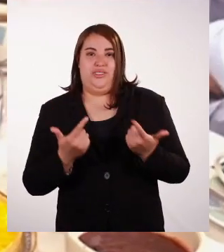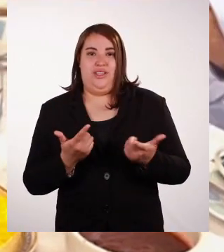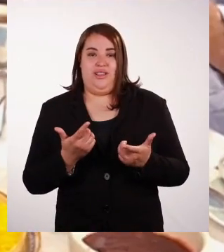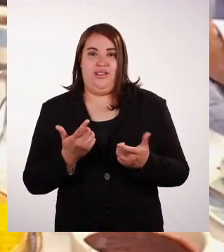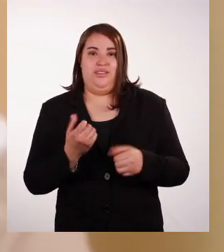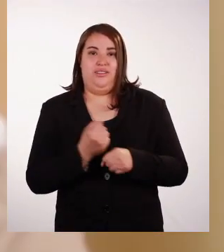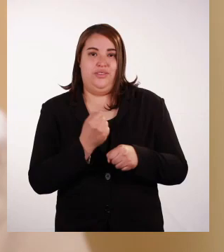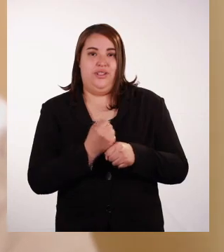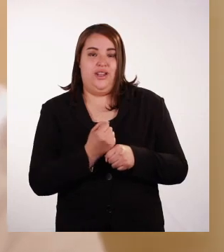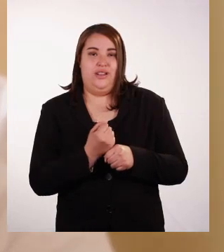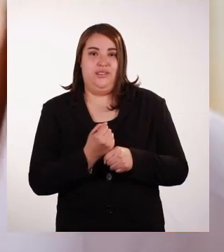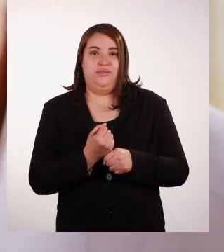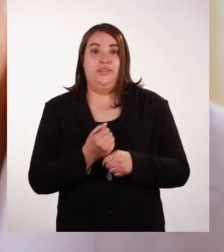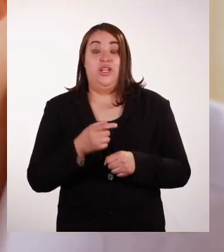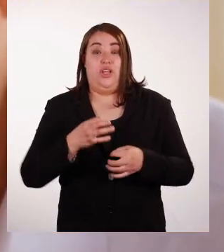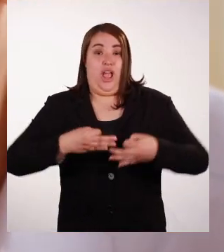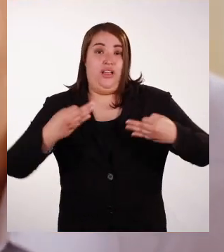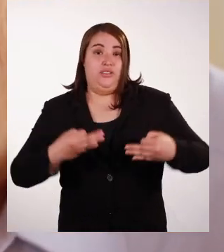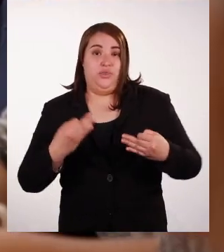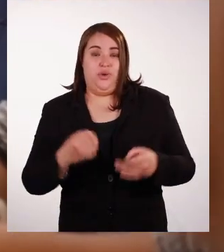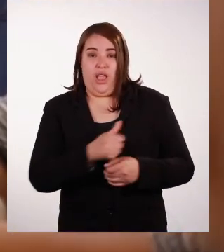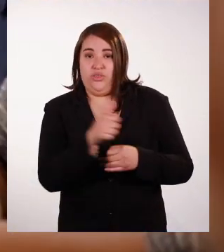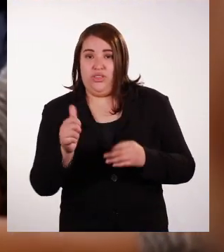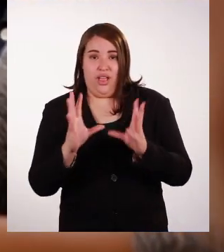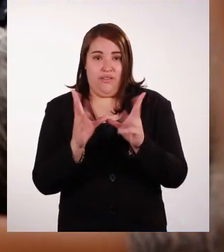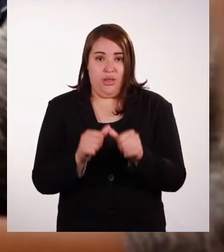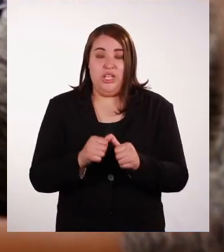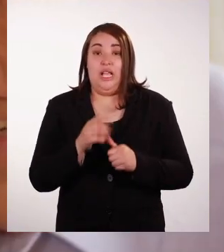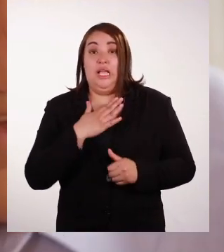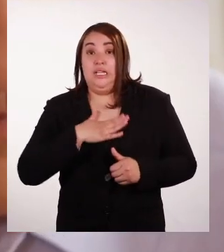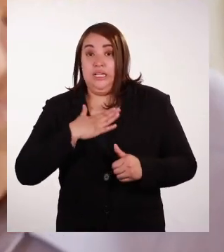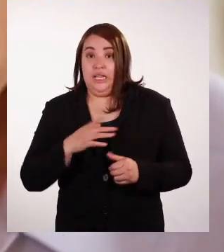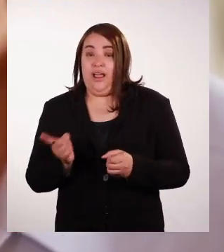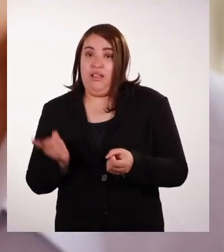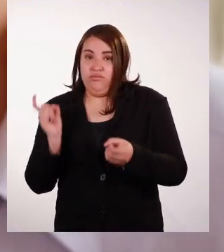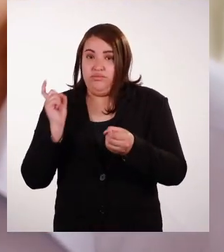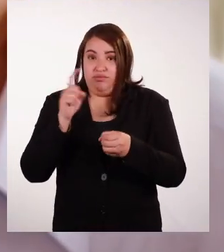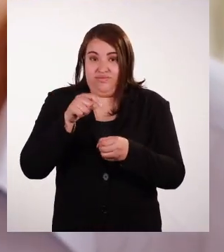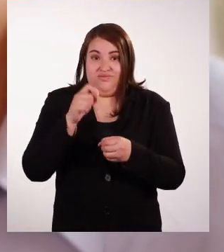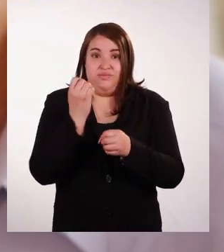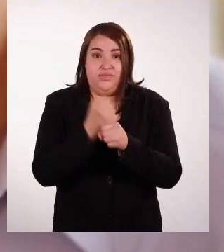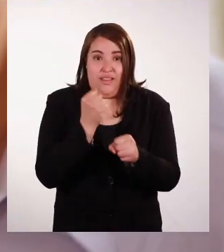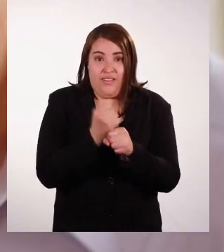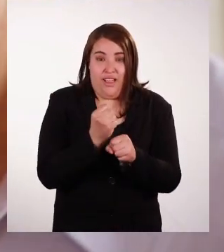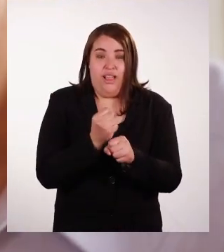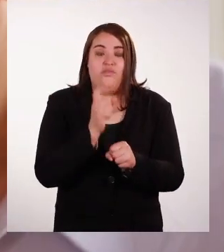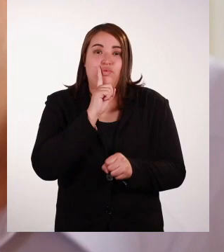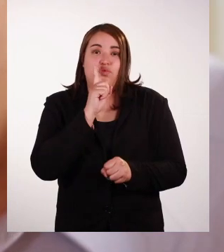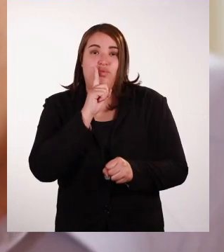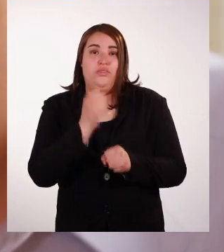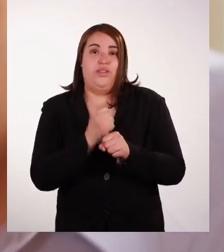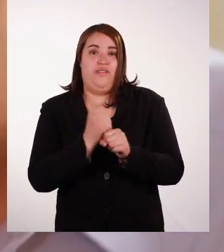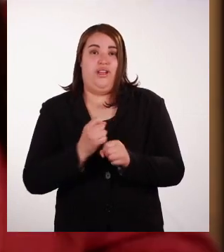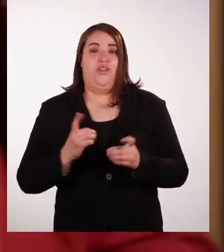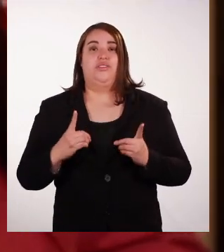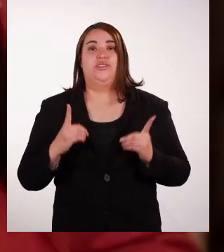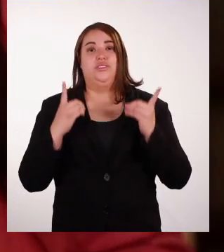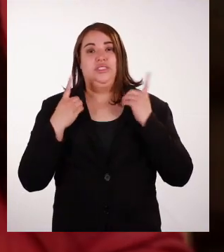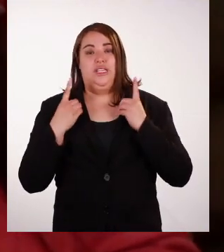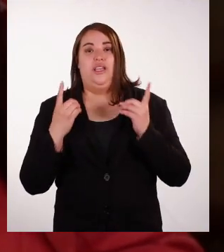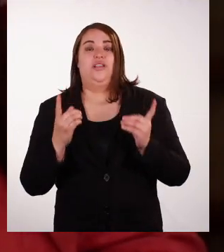Y lo que yo quiero asegurarle a todas las familias chilenas, que todos los que quieran trabajar van a tener un trabajo digno y con